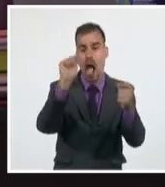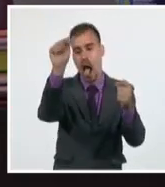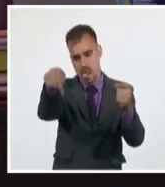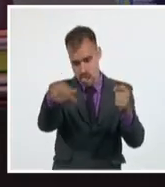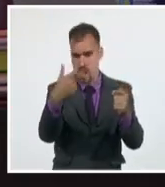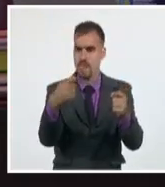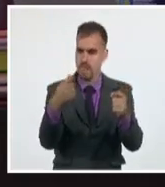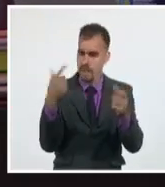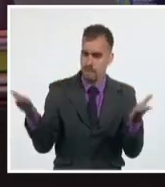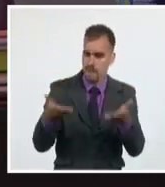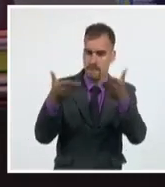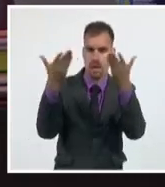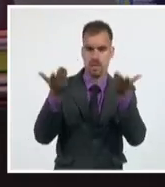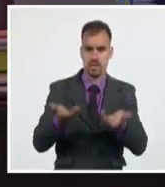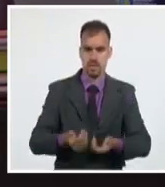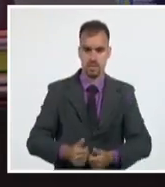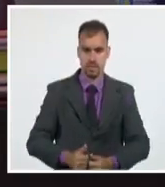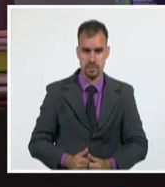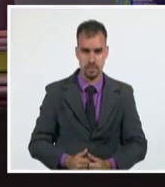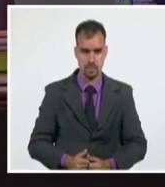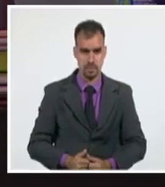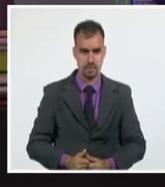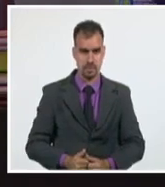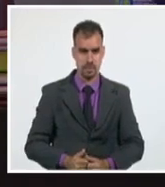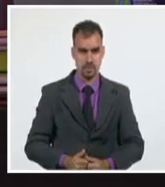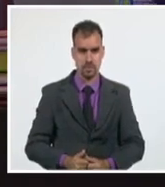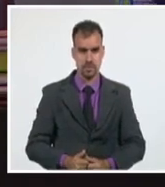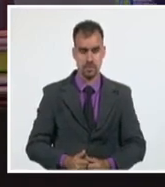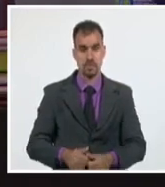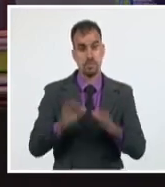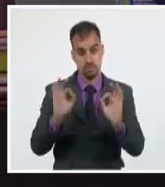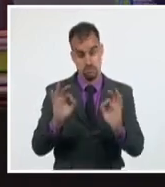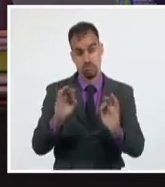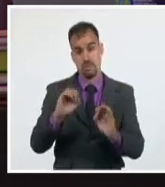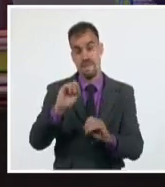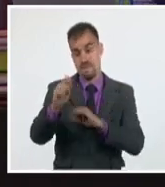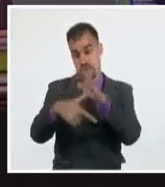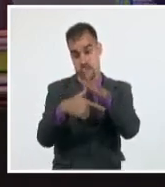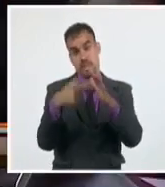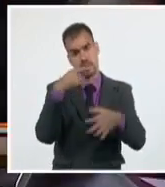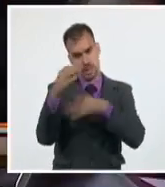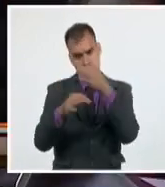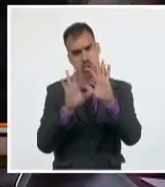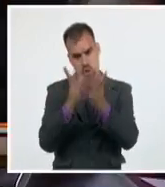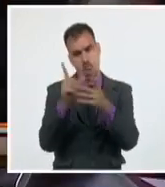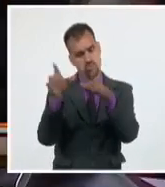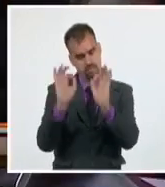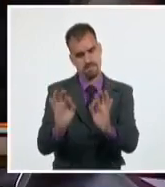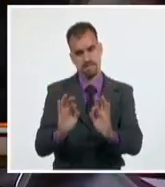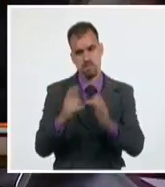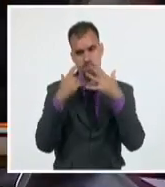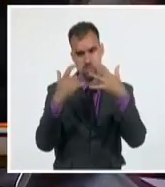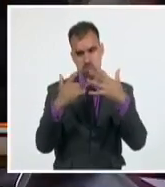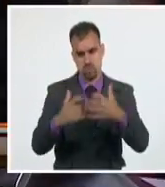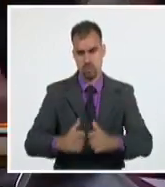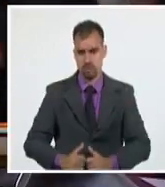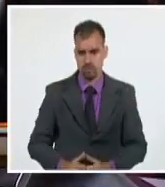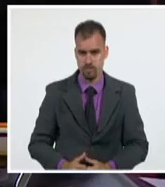por el delegado Salvador, este asunto que coincidimos la importancia que tiene. La montaña